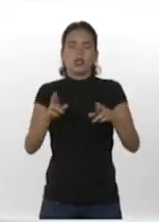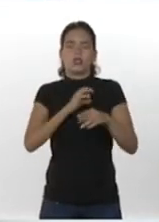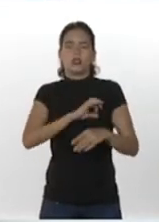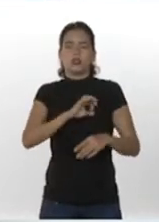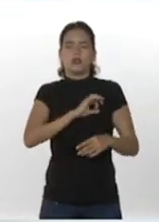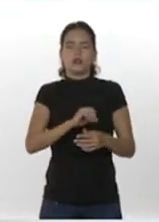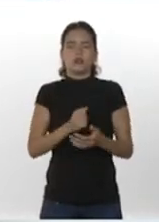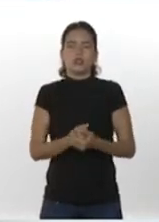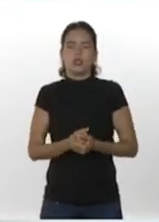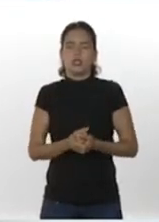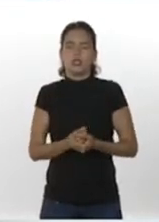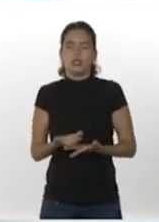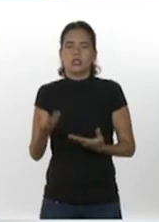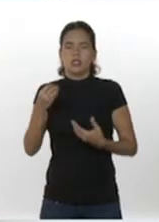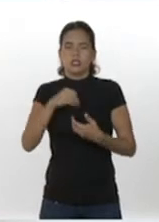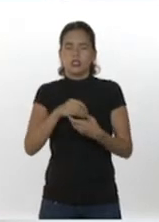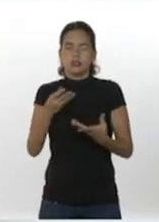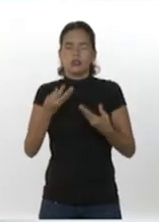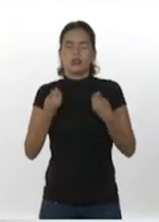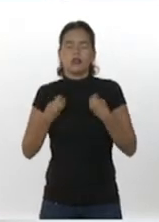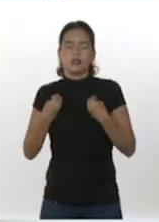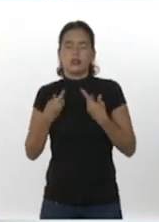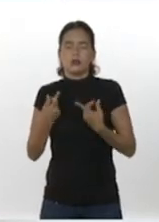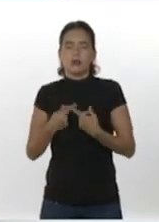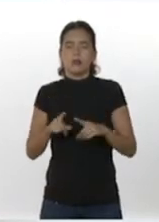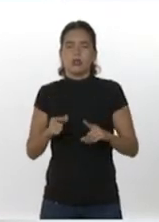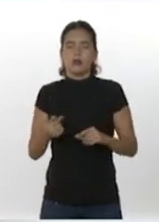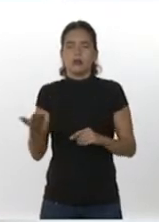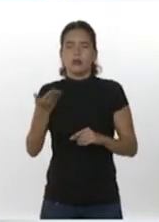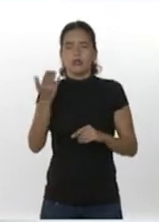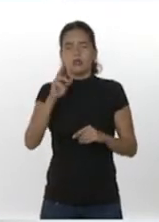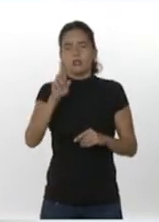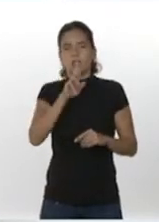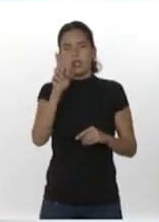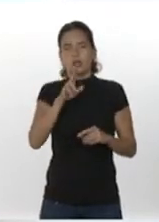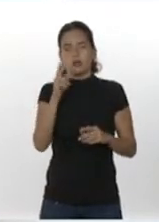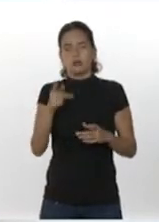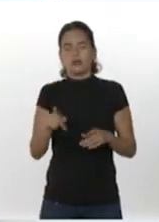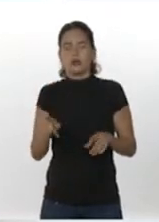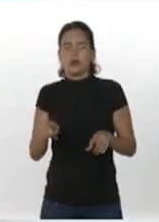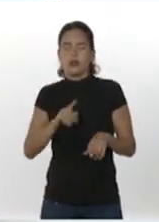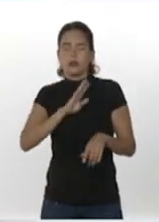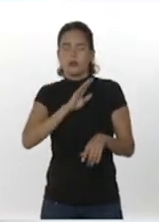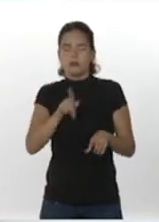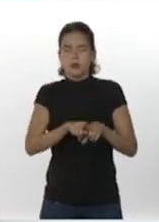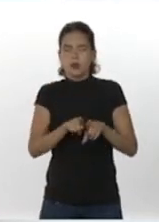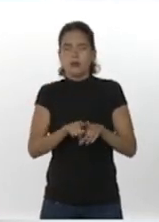son y forman parte de nuestra vida, pero es importante el uso cuidadoso de las mismas. Si bien